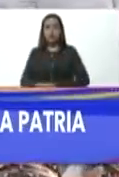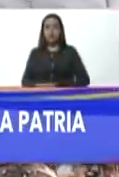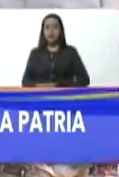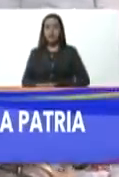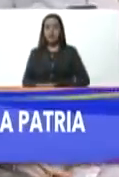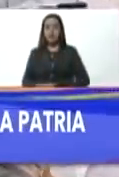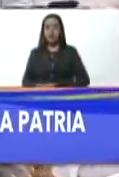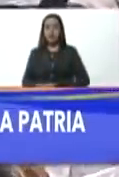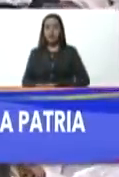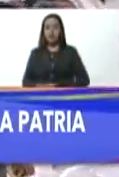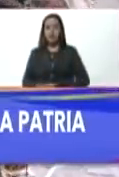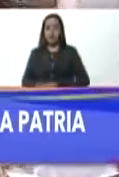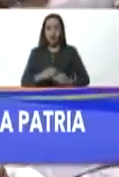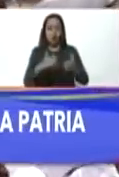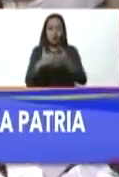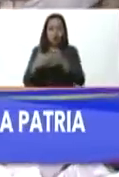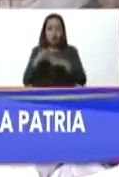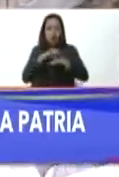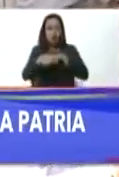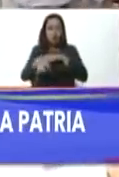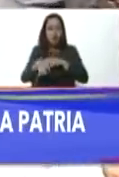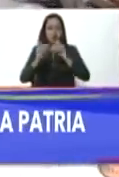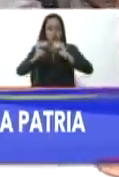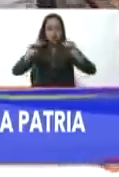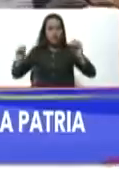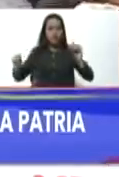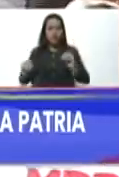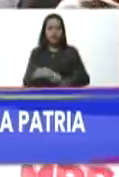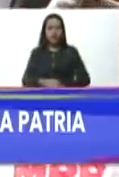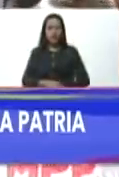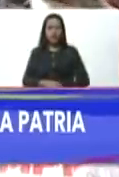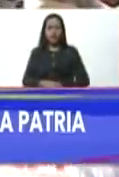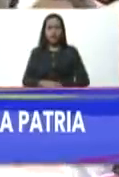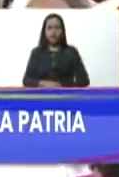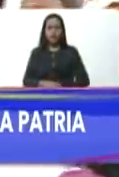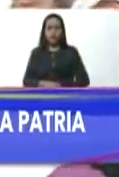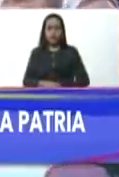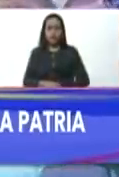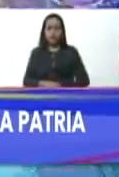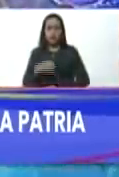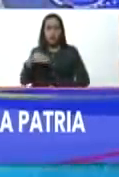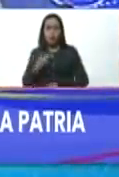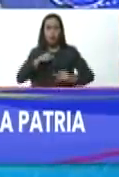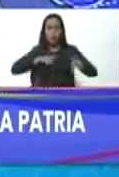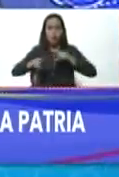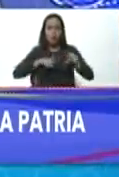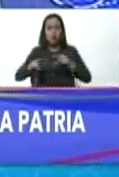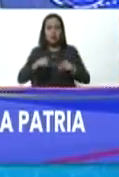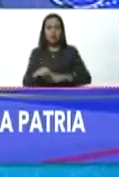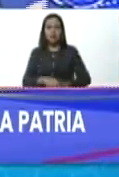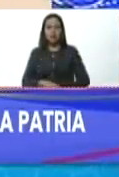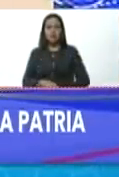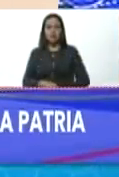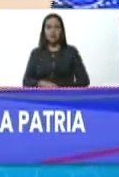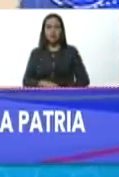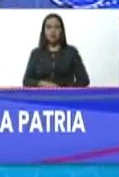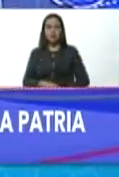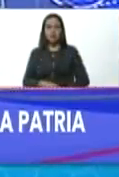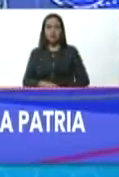le hablo a las grandes mayorías, para que, bueno, sigamos coordinando.